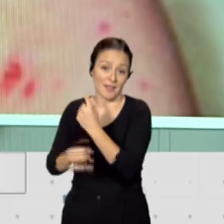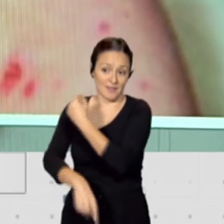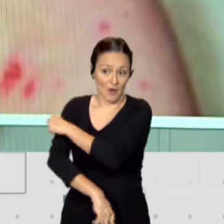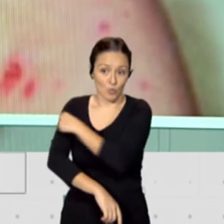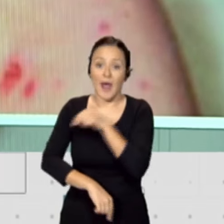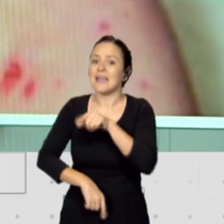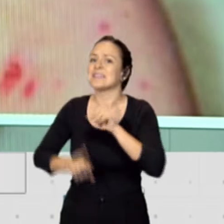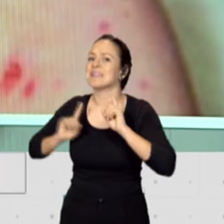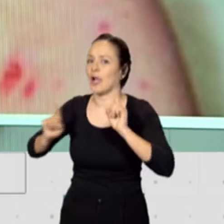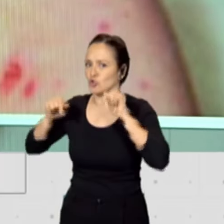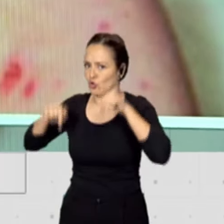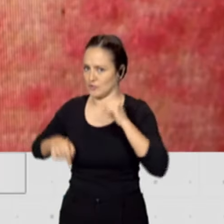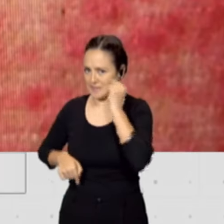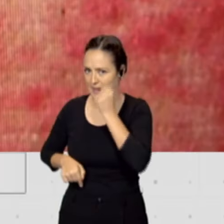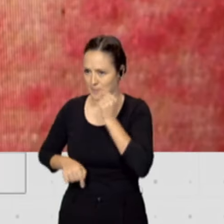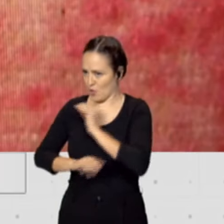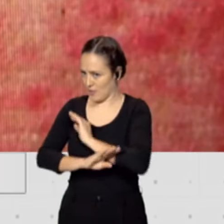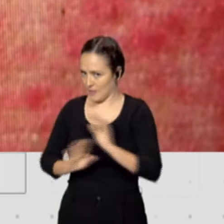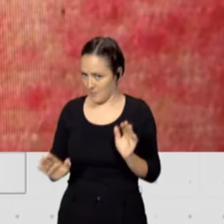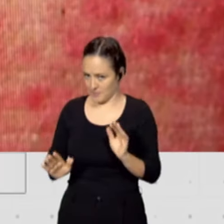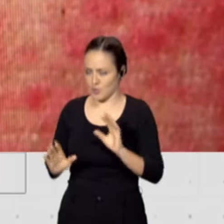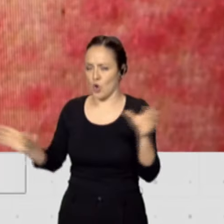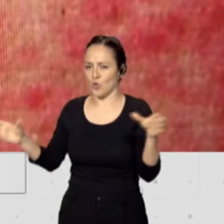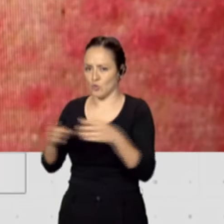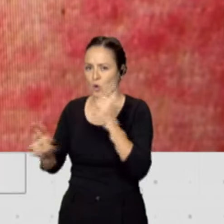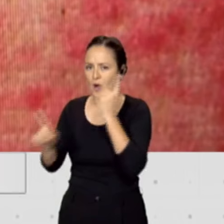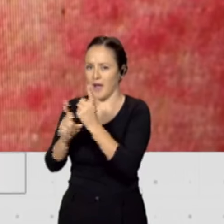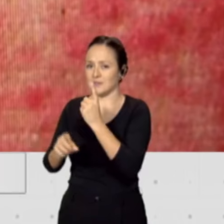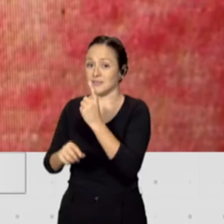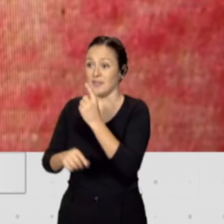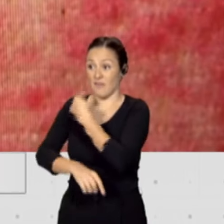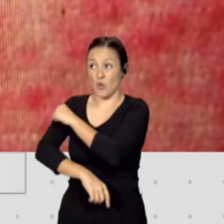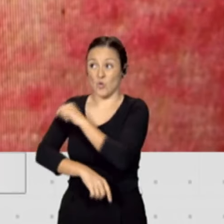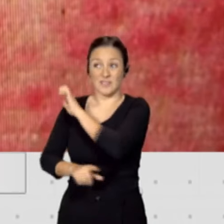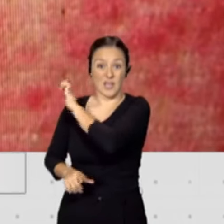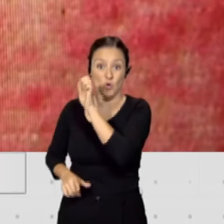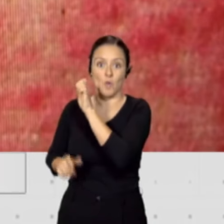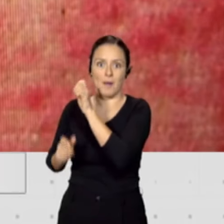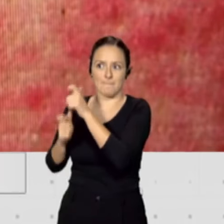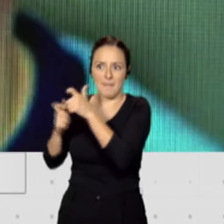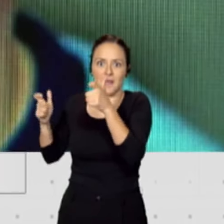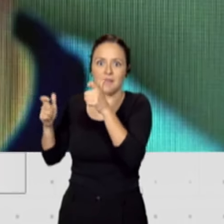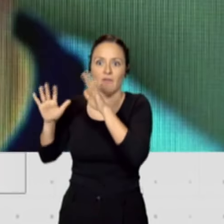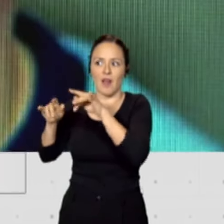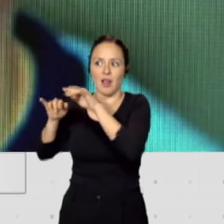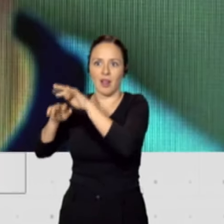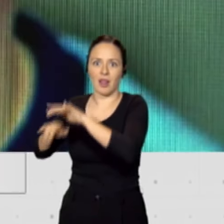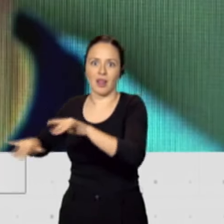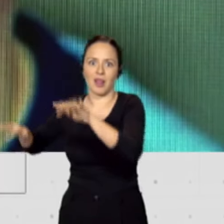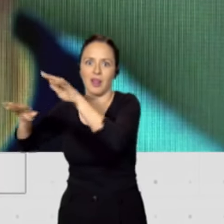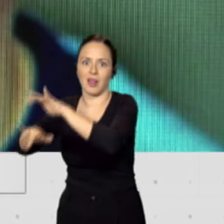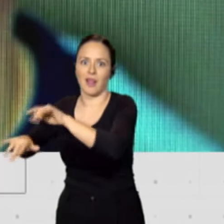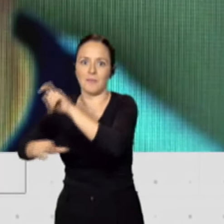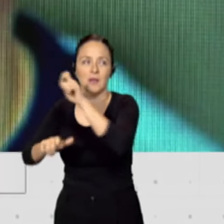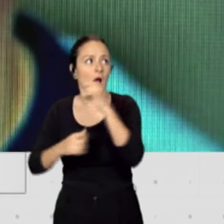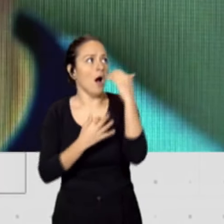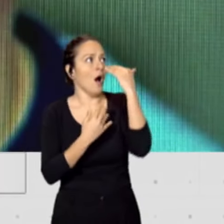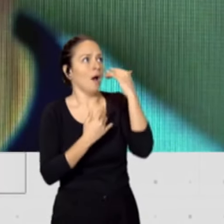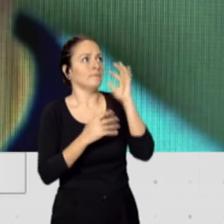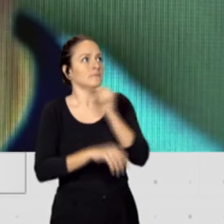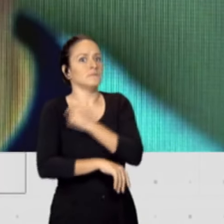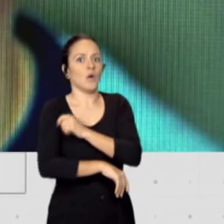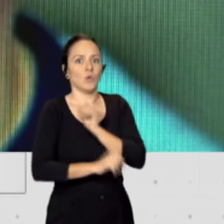caso del sarampión concretamente los grupos antivacunas ahí son más potentes y han logrado minar parte de la confianza de la población con con